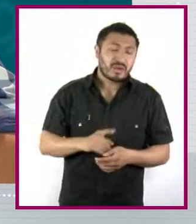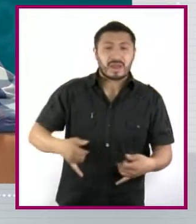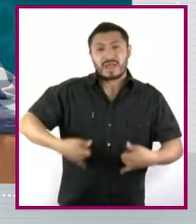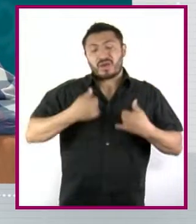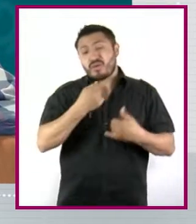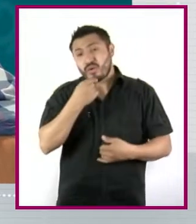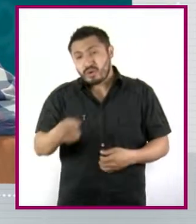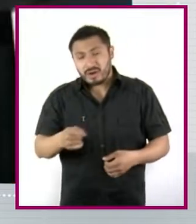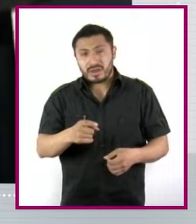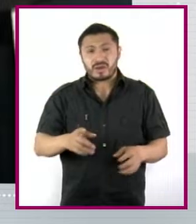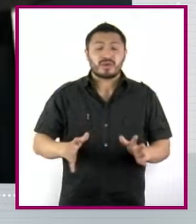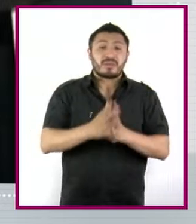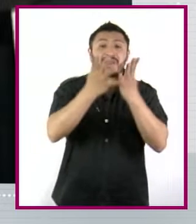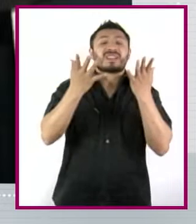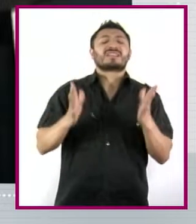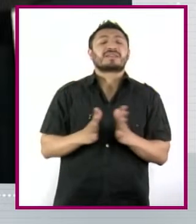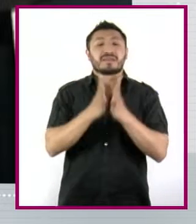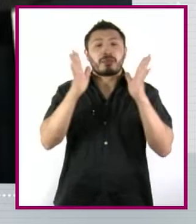jóvenes y niños?